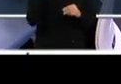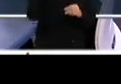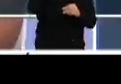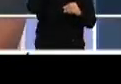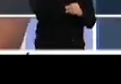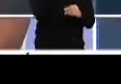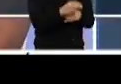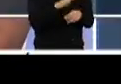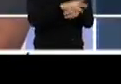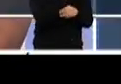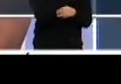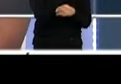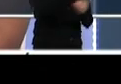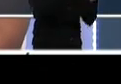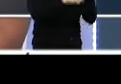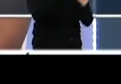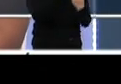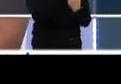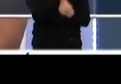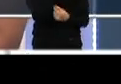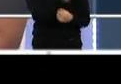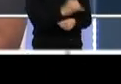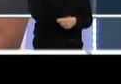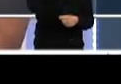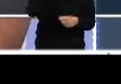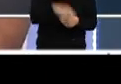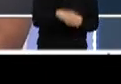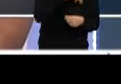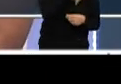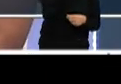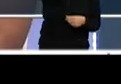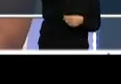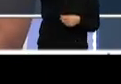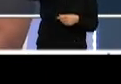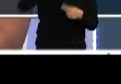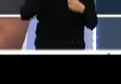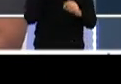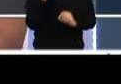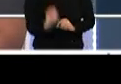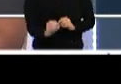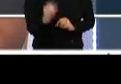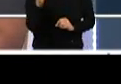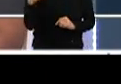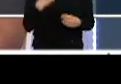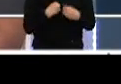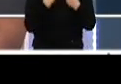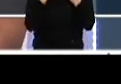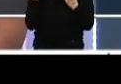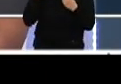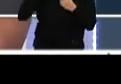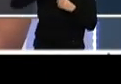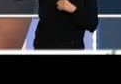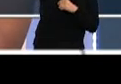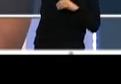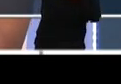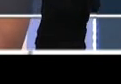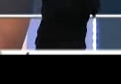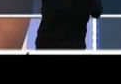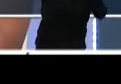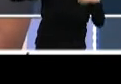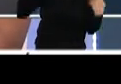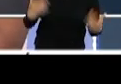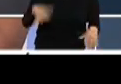experiencia increíble porque pueden venir niños que jamás han viajado en el avión o que viven en la sierra, y es